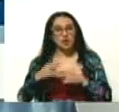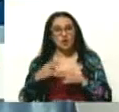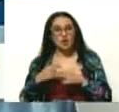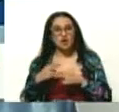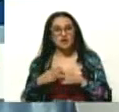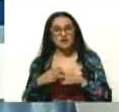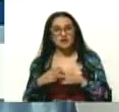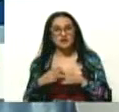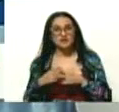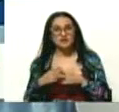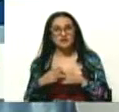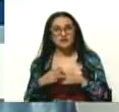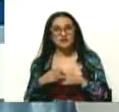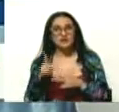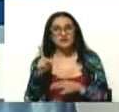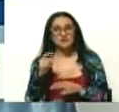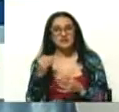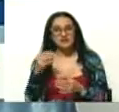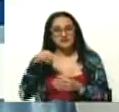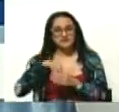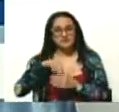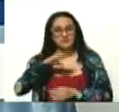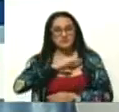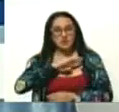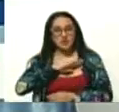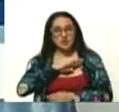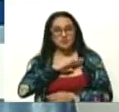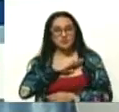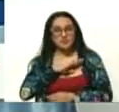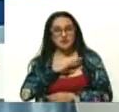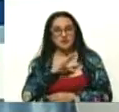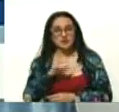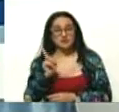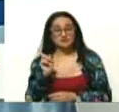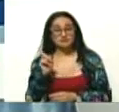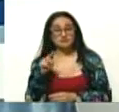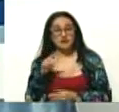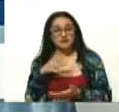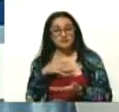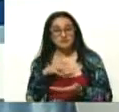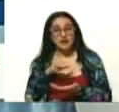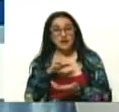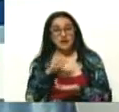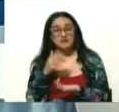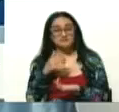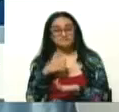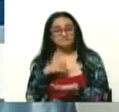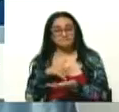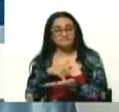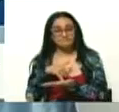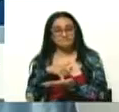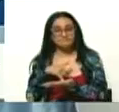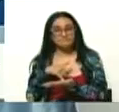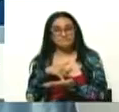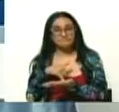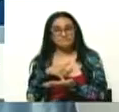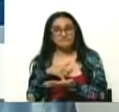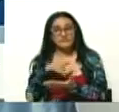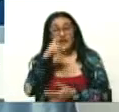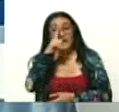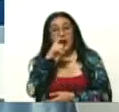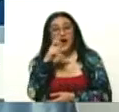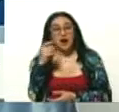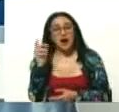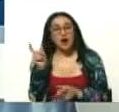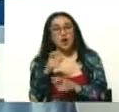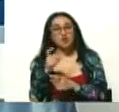su integridad como ser también vulnerable. Desde agosto del año 2017